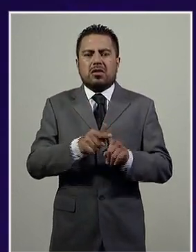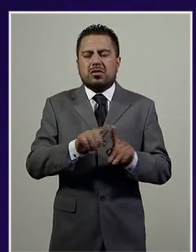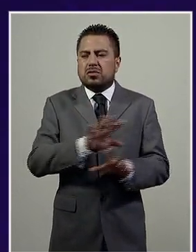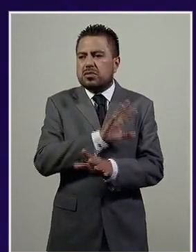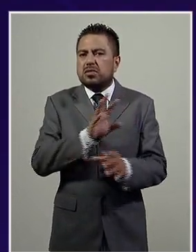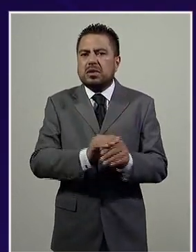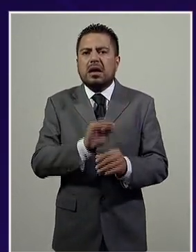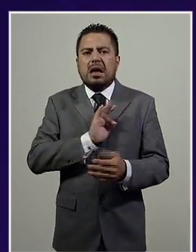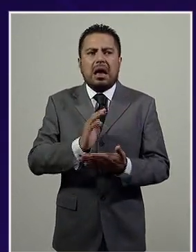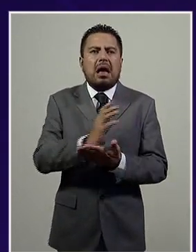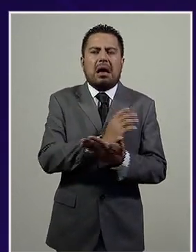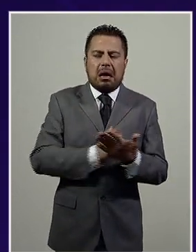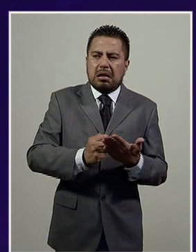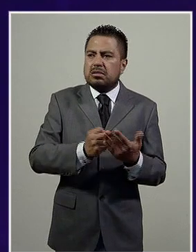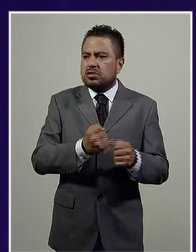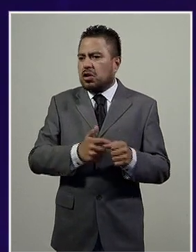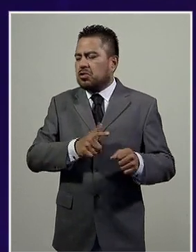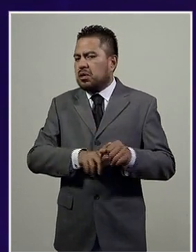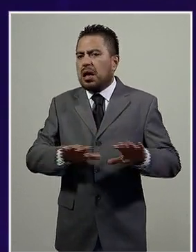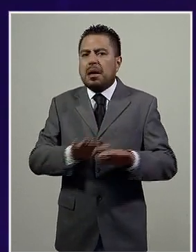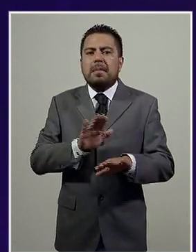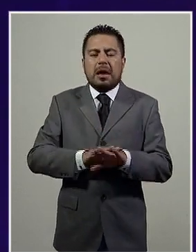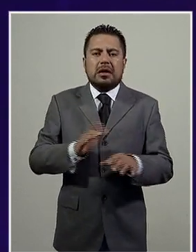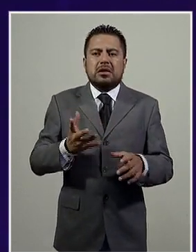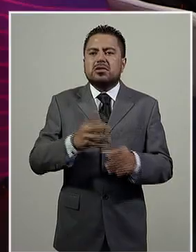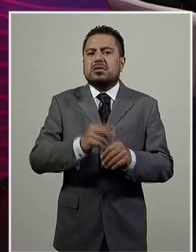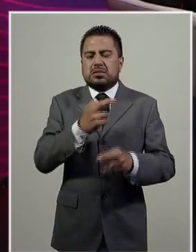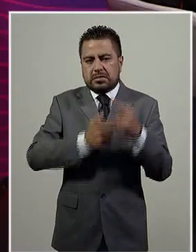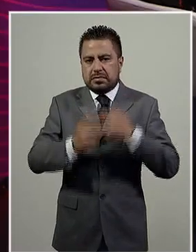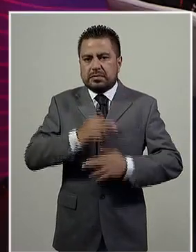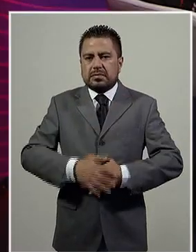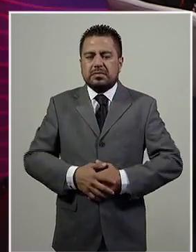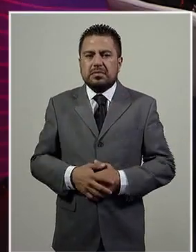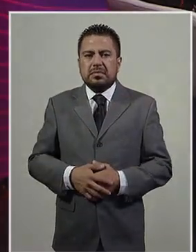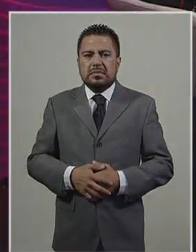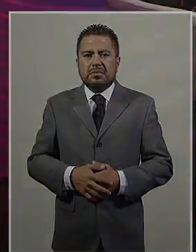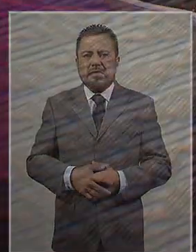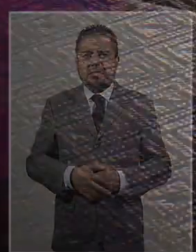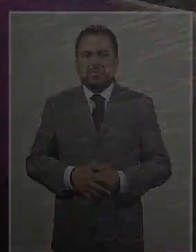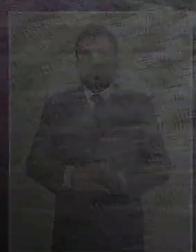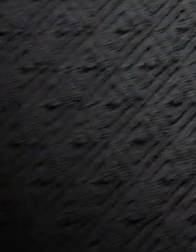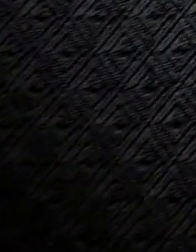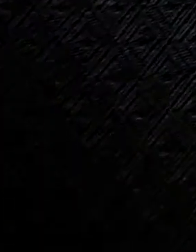es que hay grandes ganancias en las sociedades que son más incluyentes. Volvemos con eso.